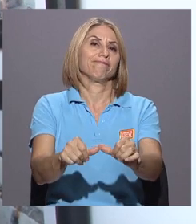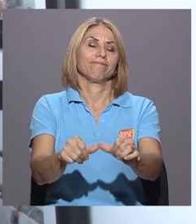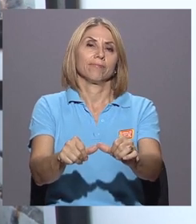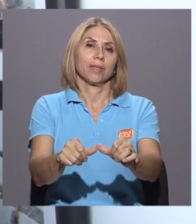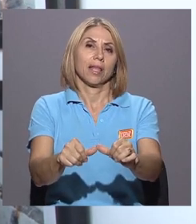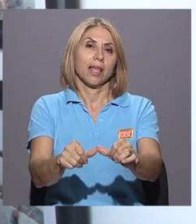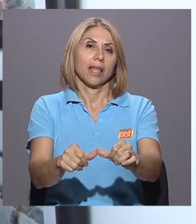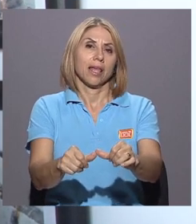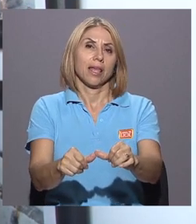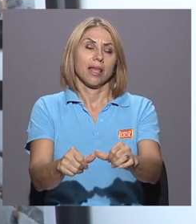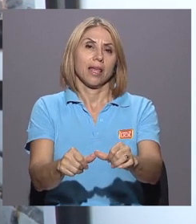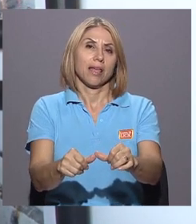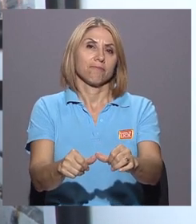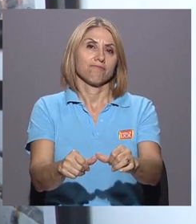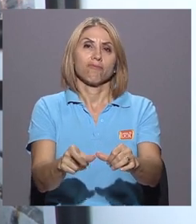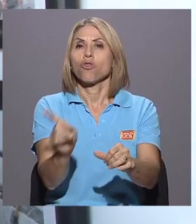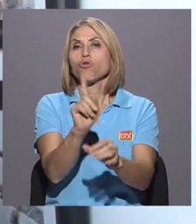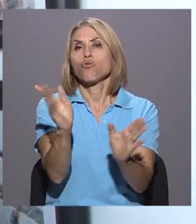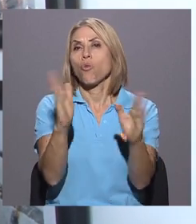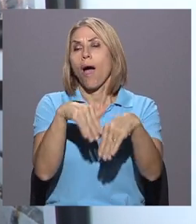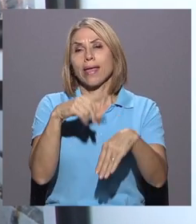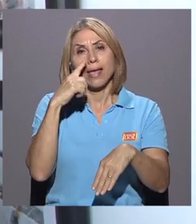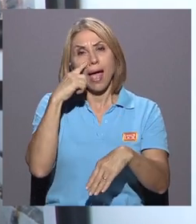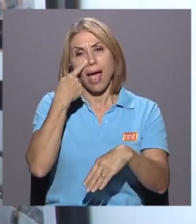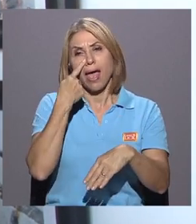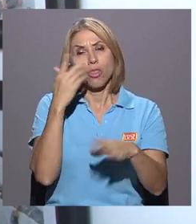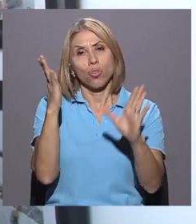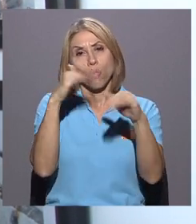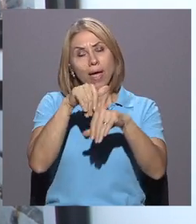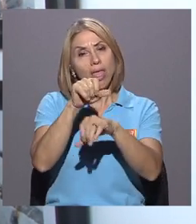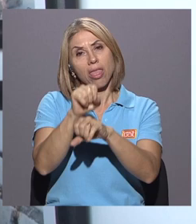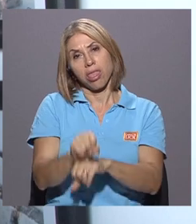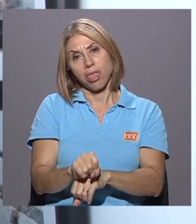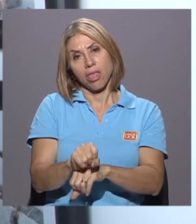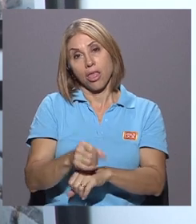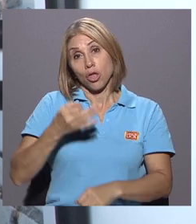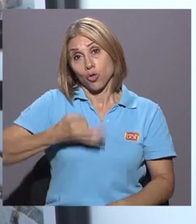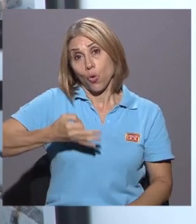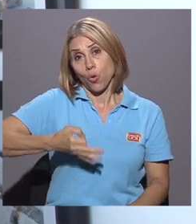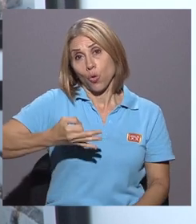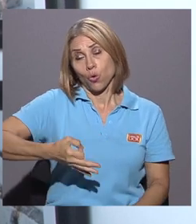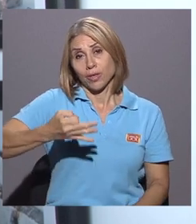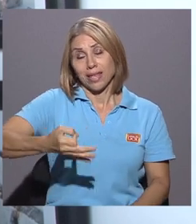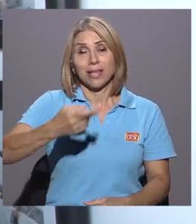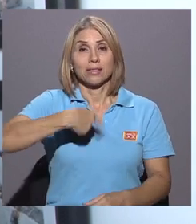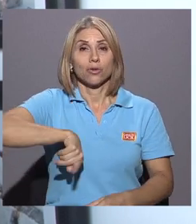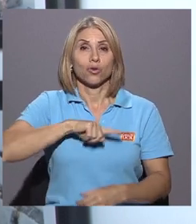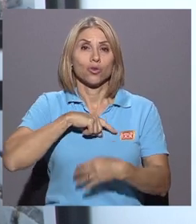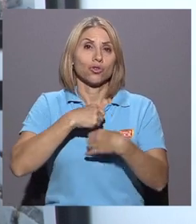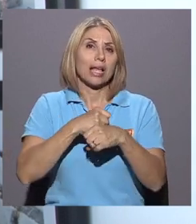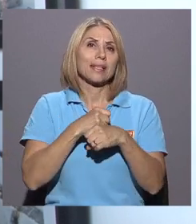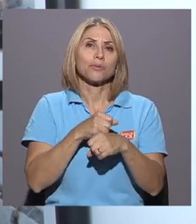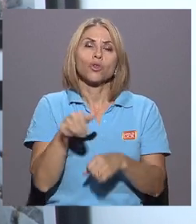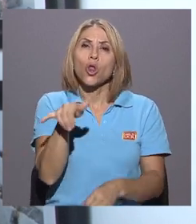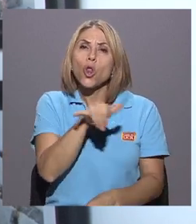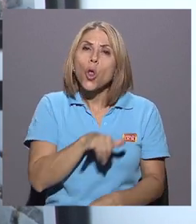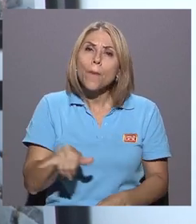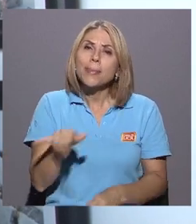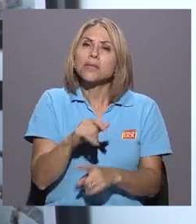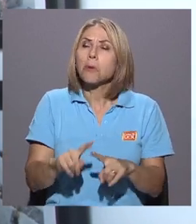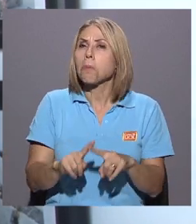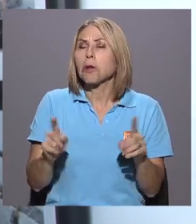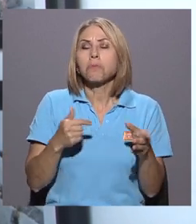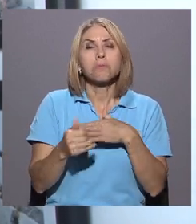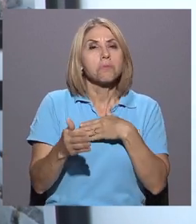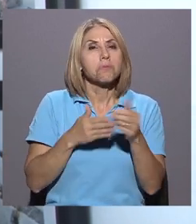digamos que la rutina ni el aburrimiento. Es un trabajo que todos los días hacemos cosas que aunque hacemos lo mismo, todos